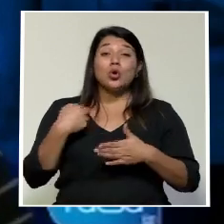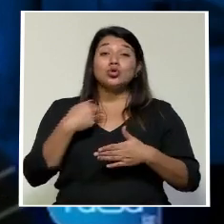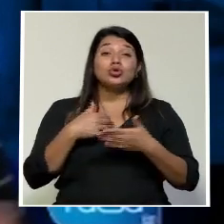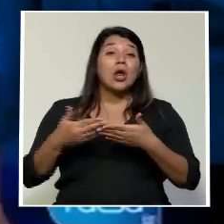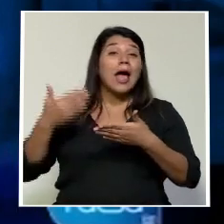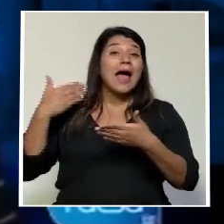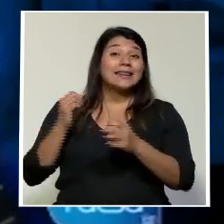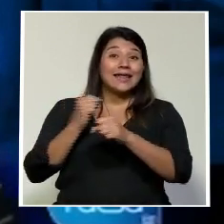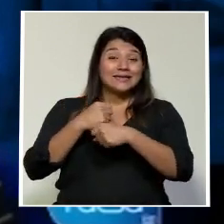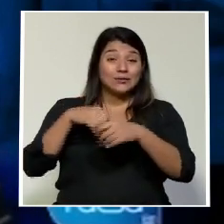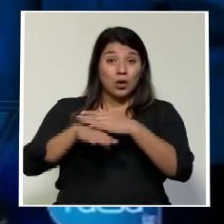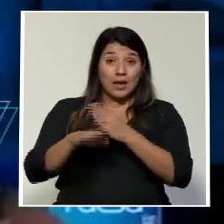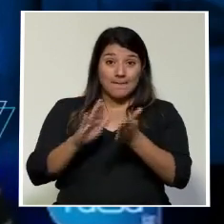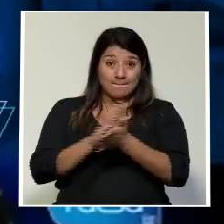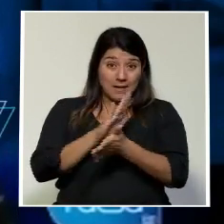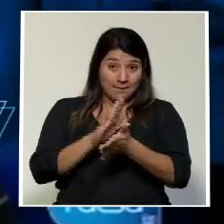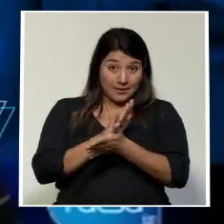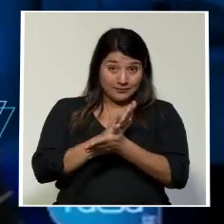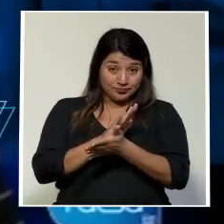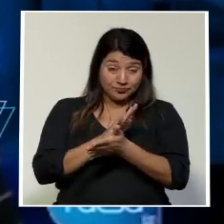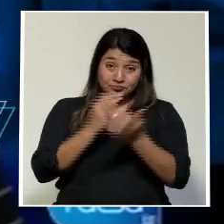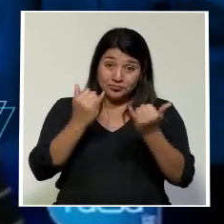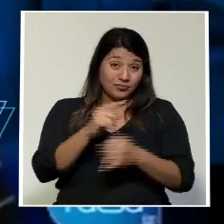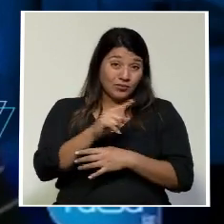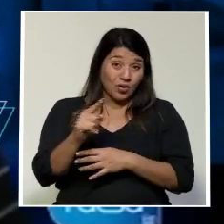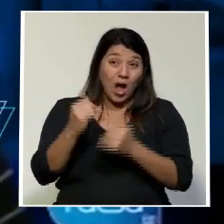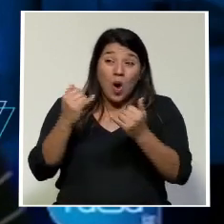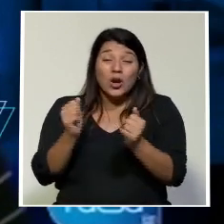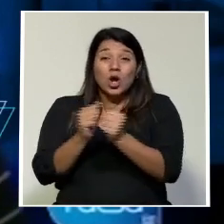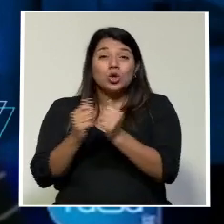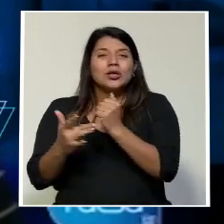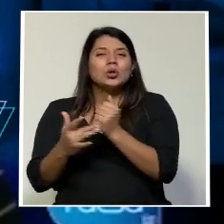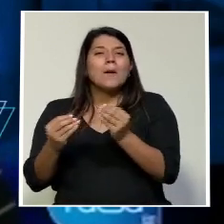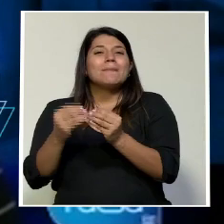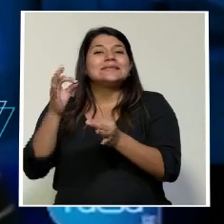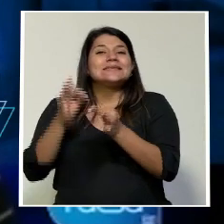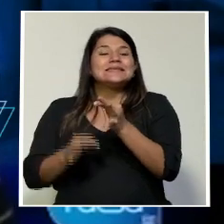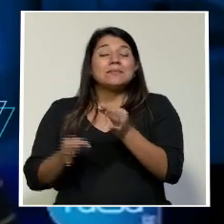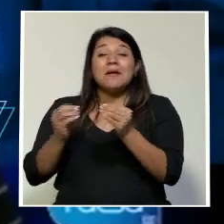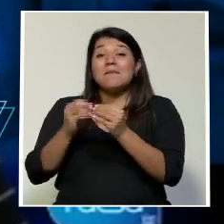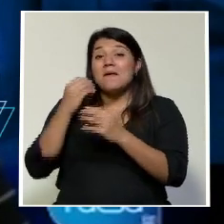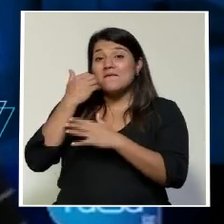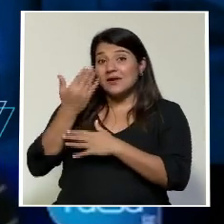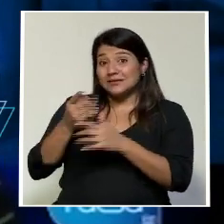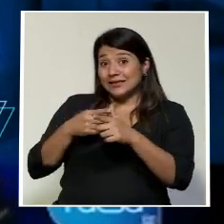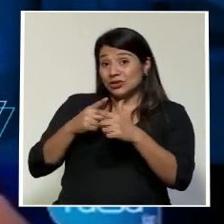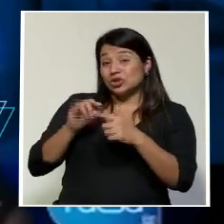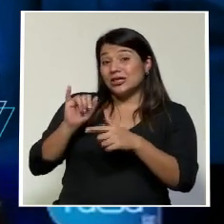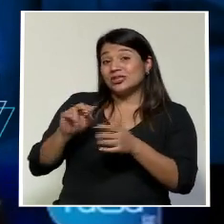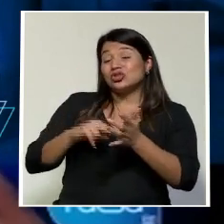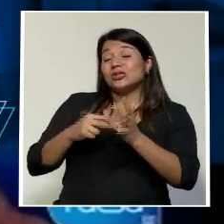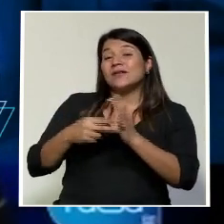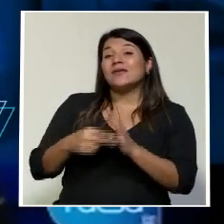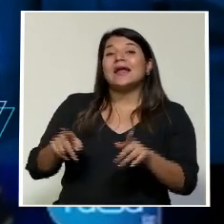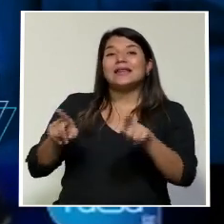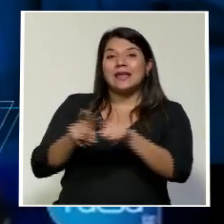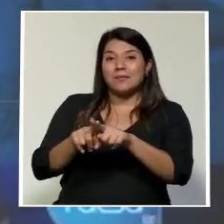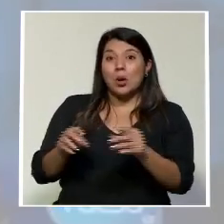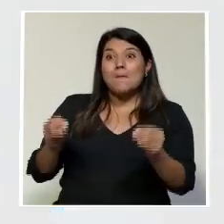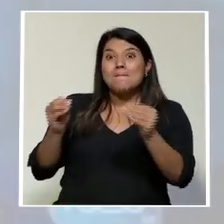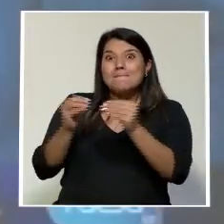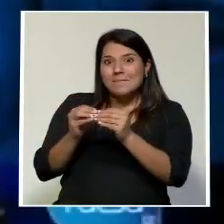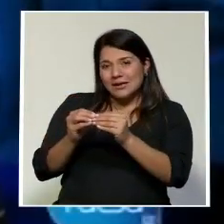y hoy en día con la aplicación de las tecnologías se ha vuelto mucho más simple, más sencillo y eso conlleva también al incremento de la cantidad de